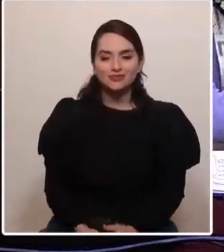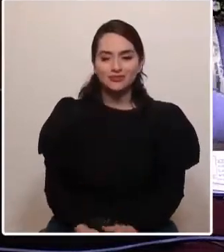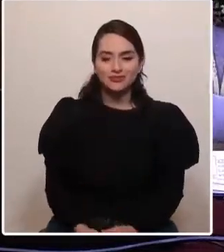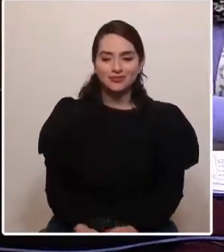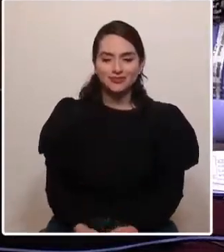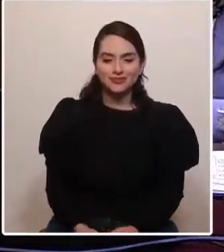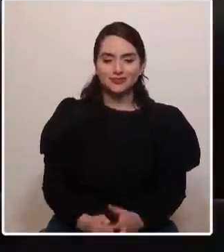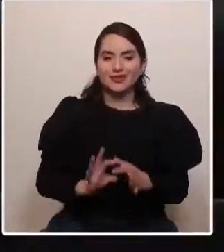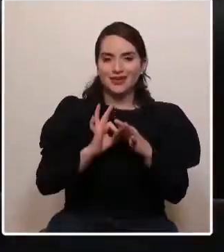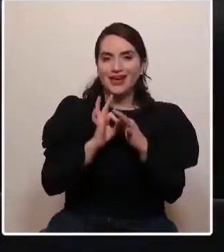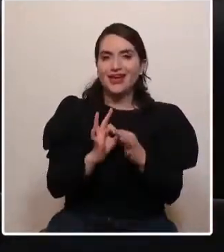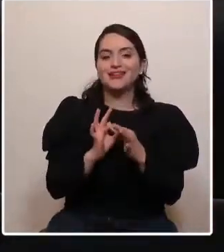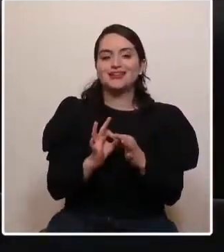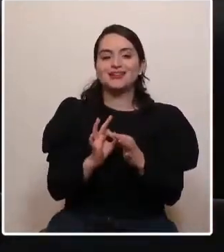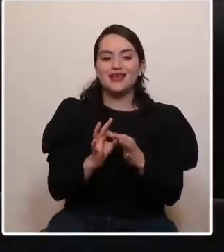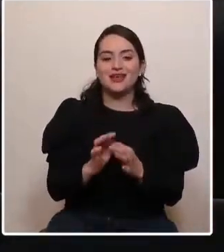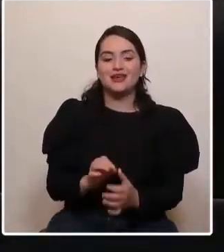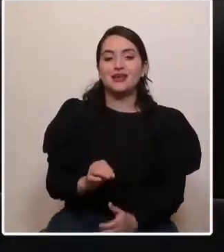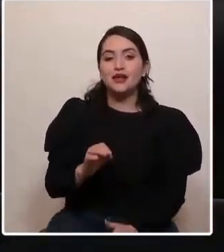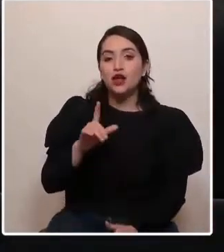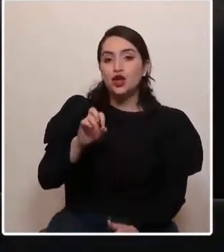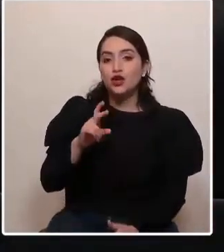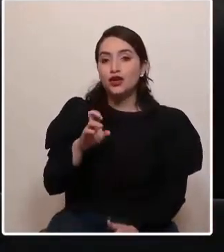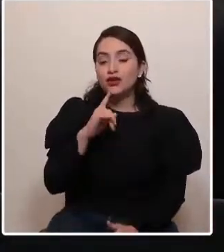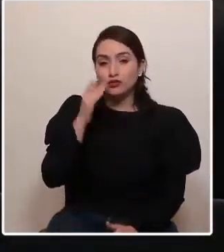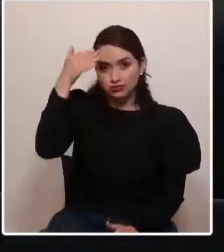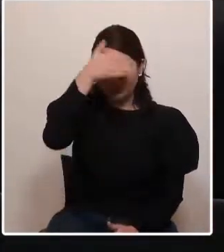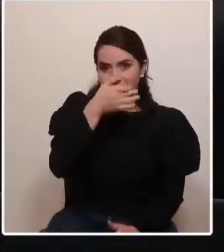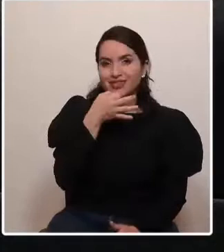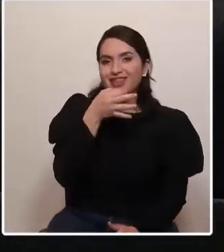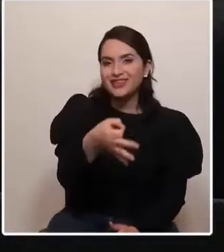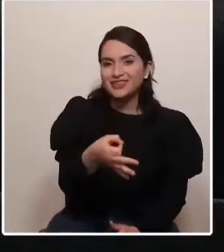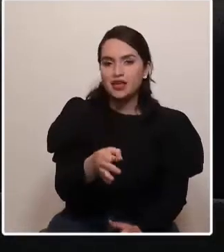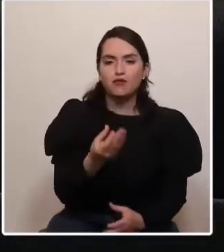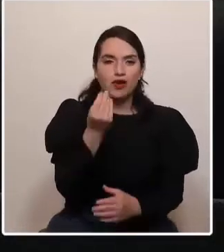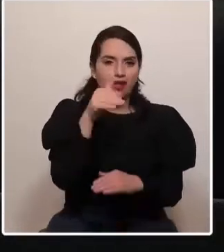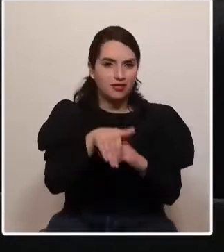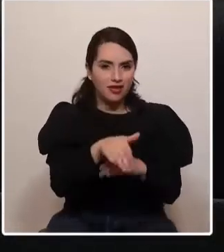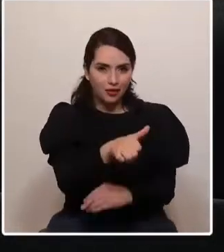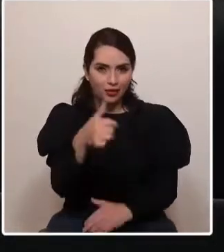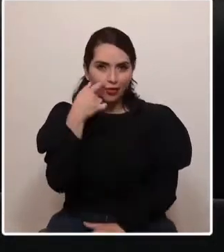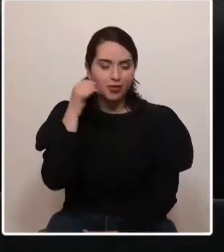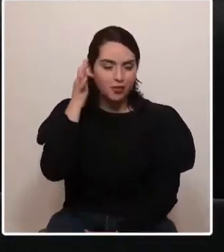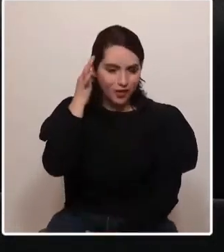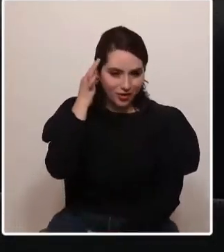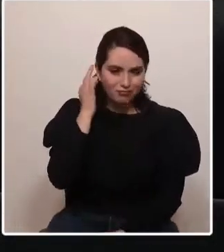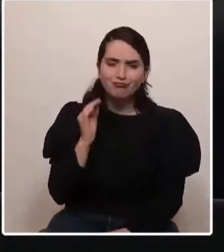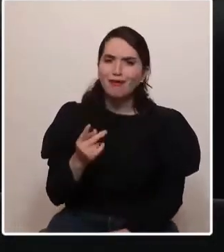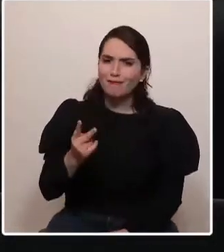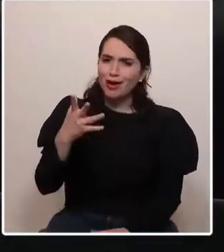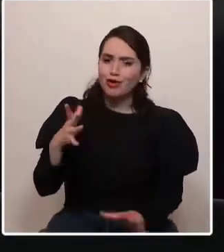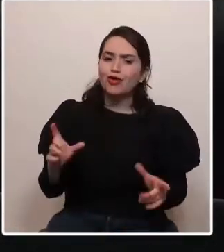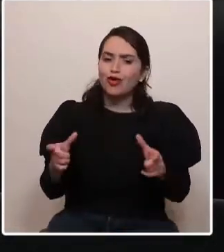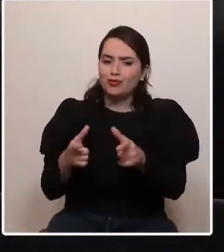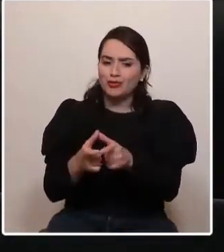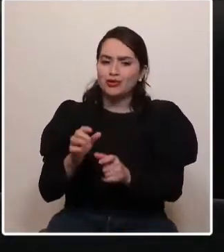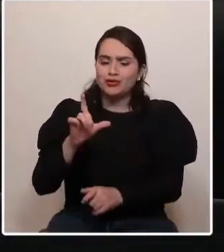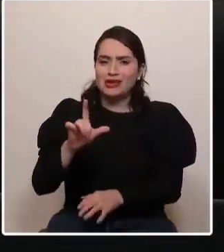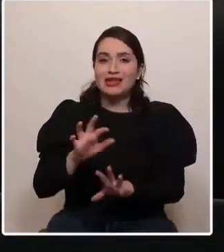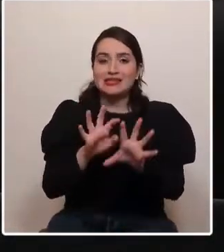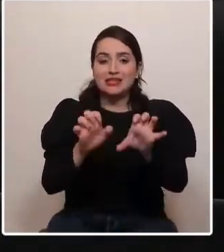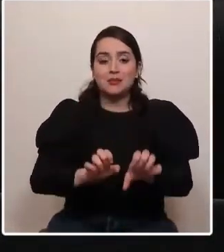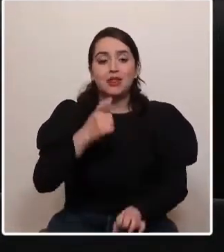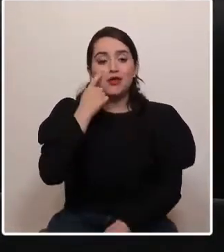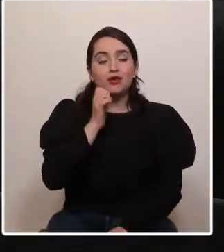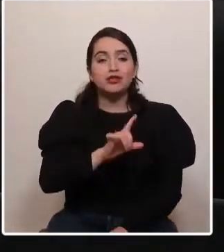Muchas gracias, Loreto. Buenas tardes a todas y a todos. Valoro el trabajo de la Comisión 7 sobre sistemas de conocimiento que se refleja